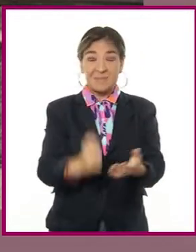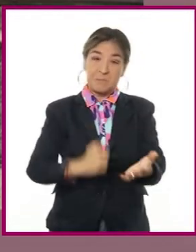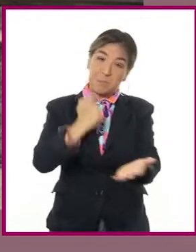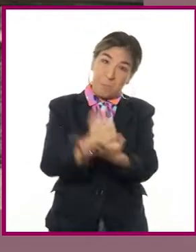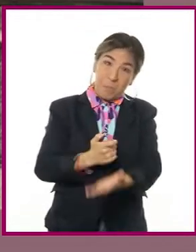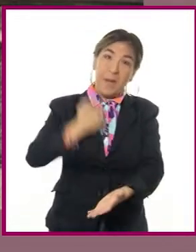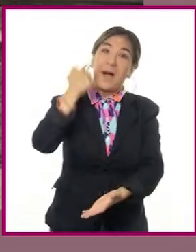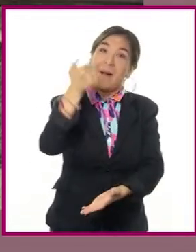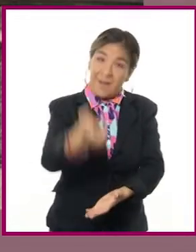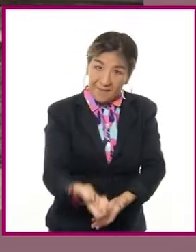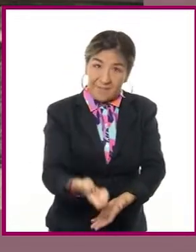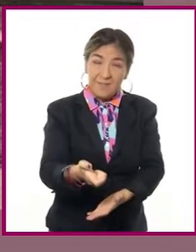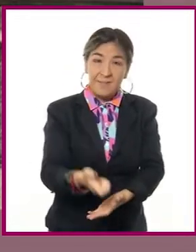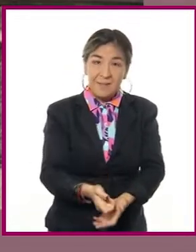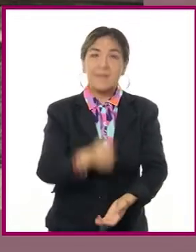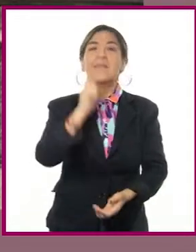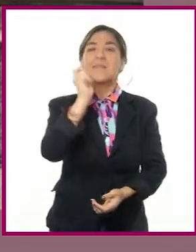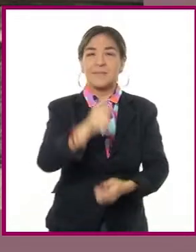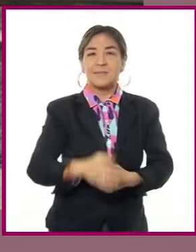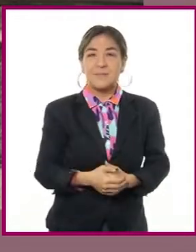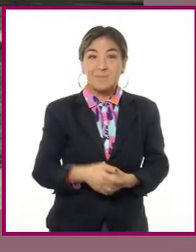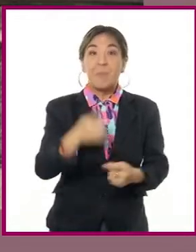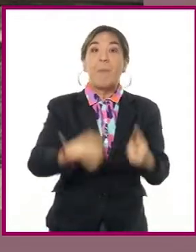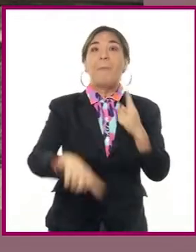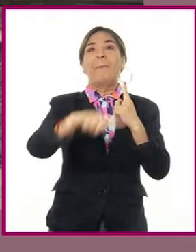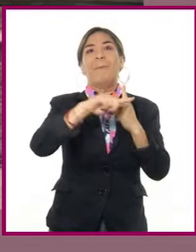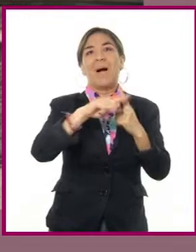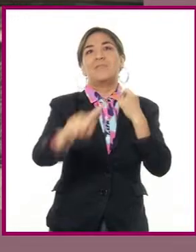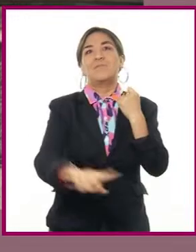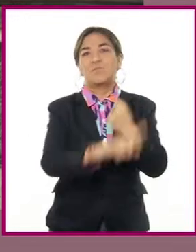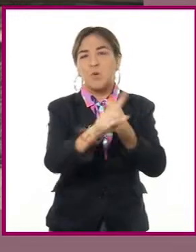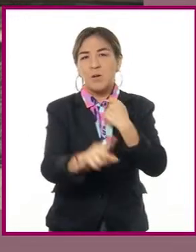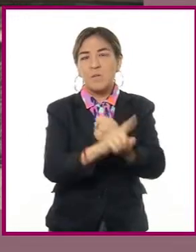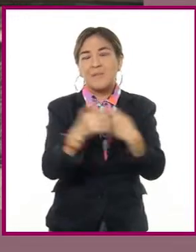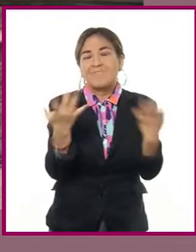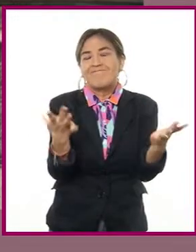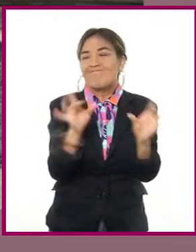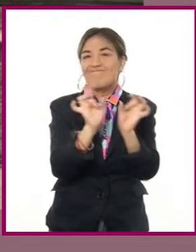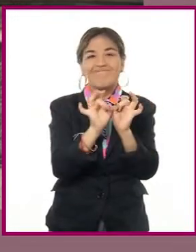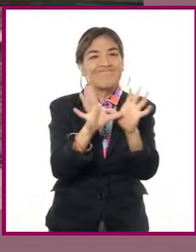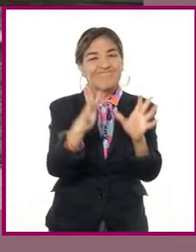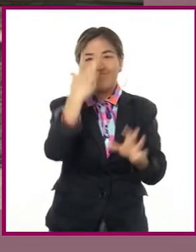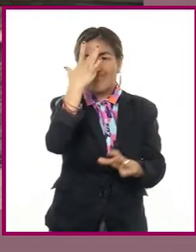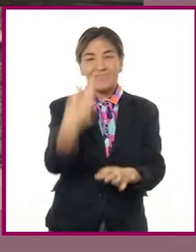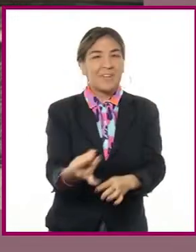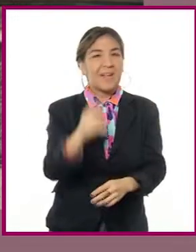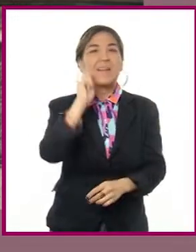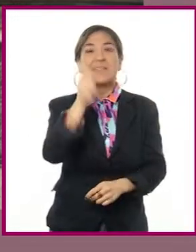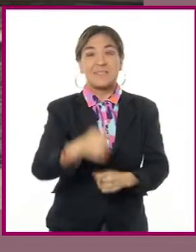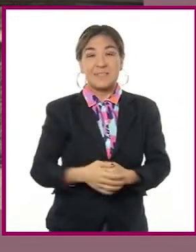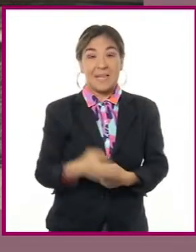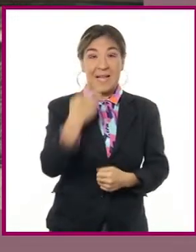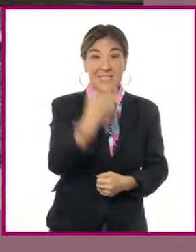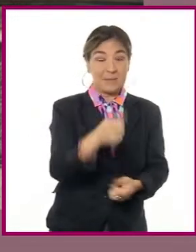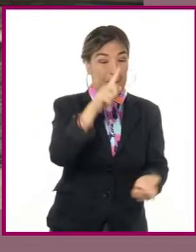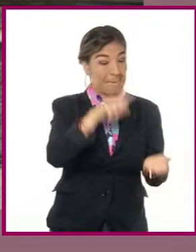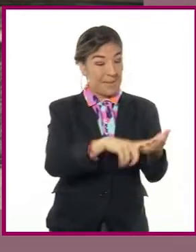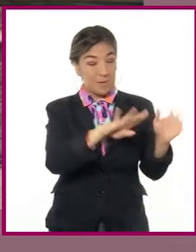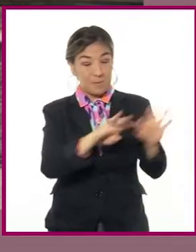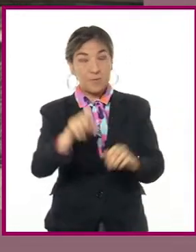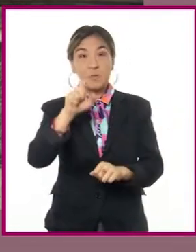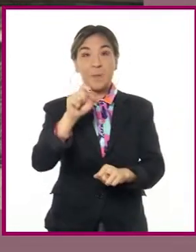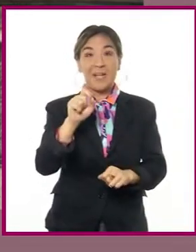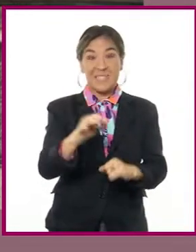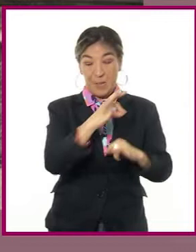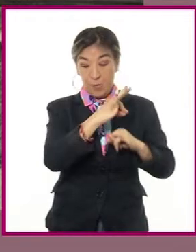enorme, viene encima un fenómeno que nadie esperaba. Al final de los